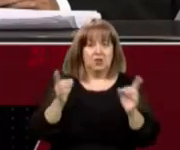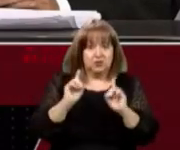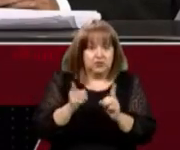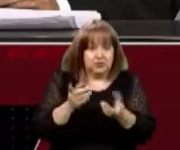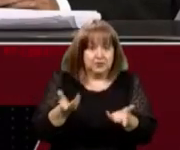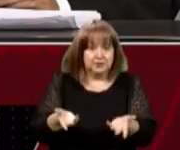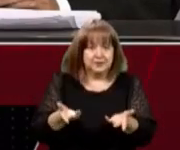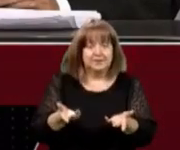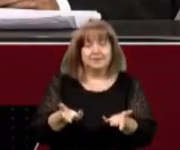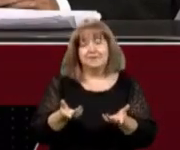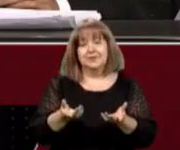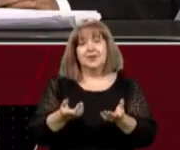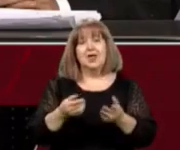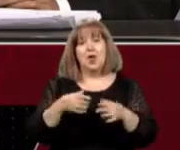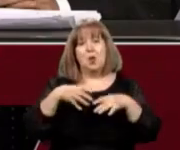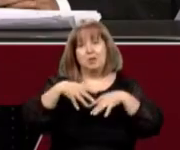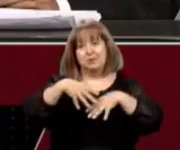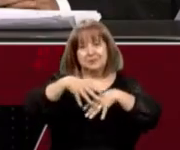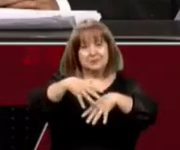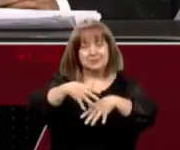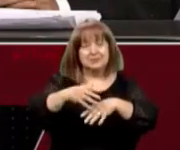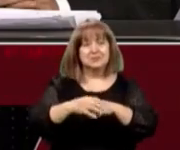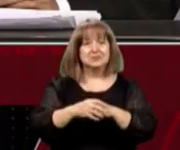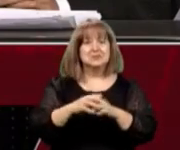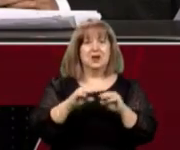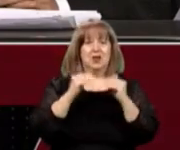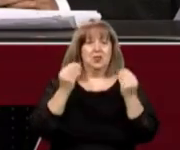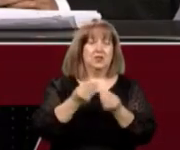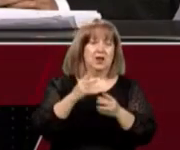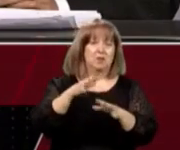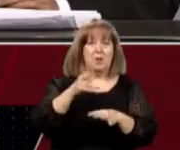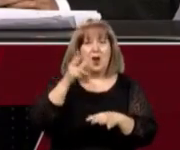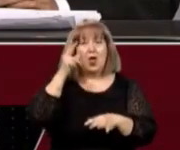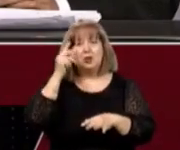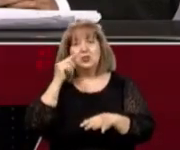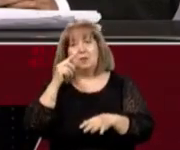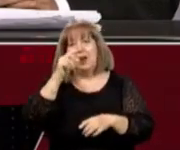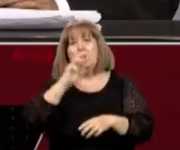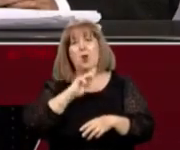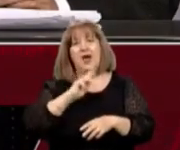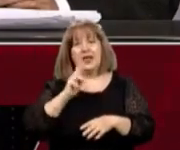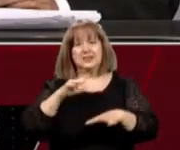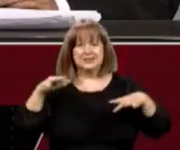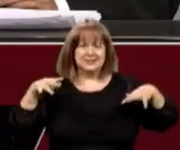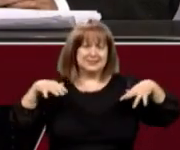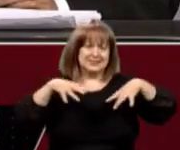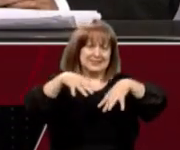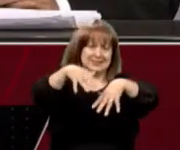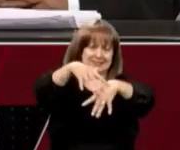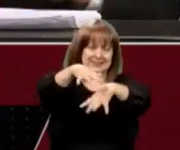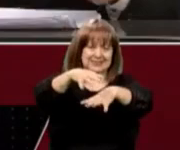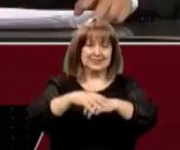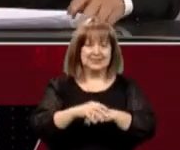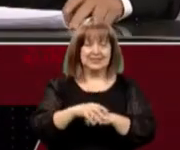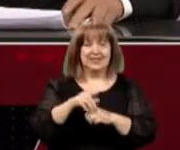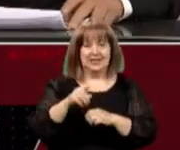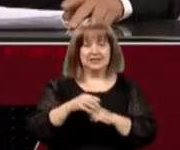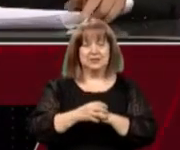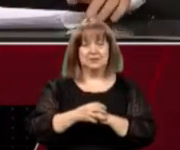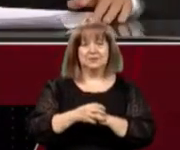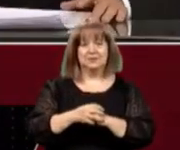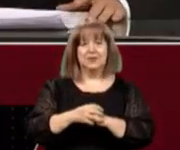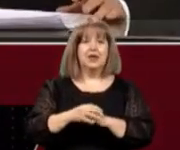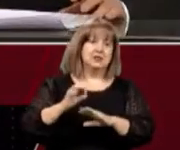8.000 personas en la calle, una de las manifestaciones y movilizaciones más grandes del año en Mendoza. Bien, bien. Y bueno, que hace